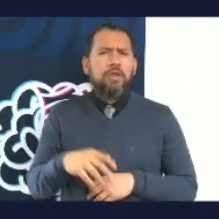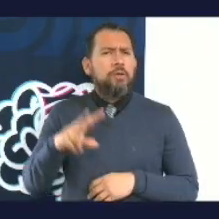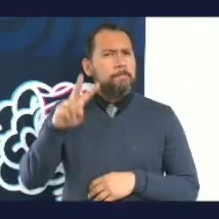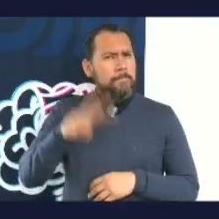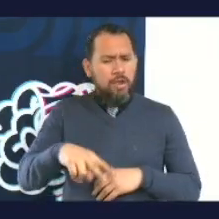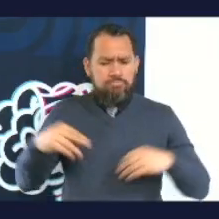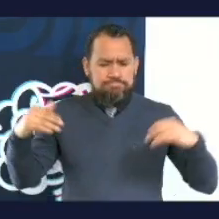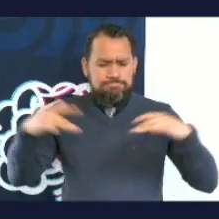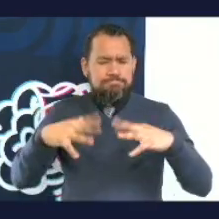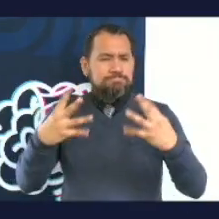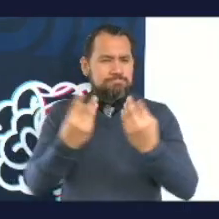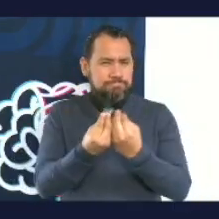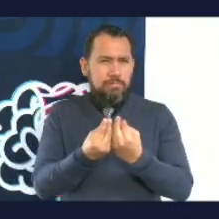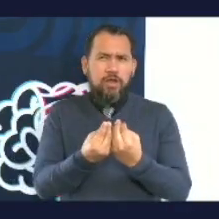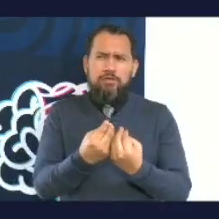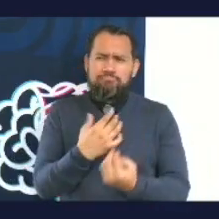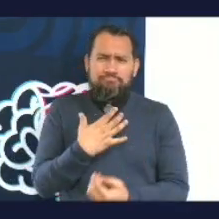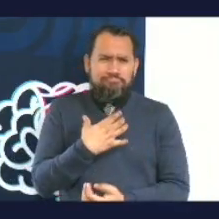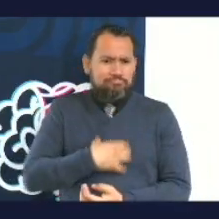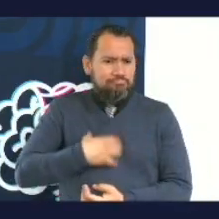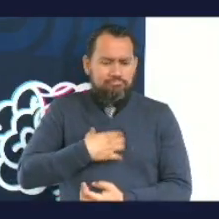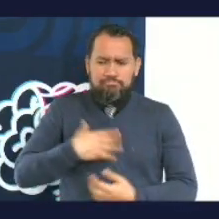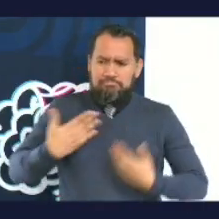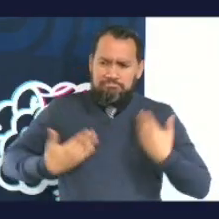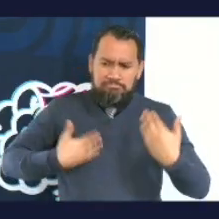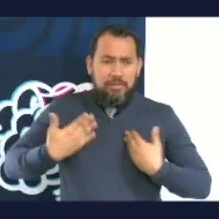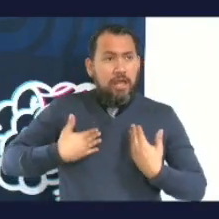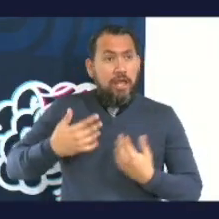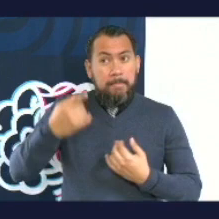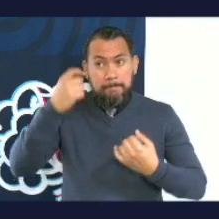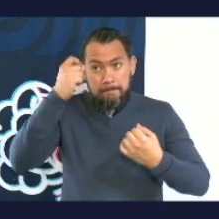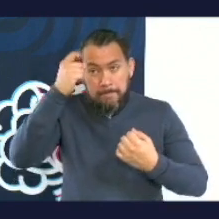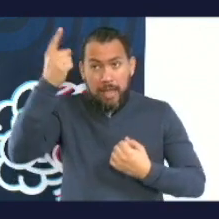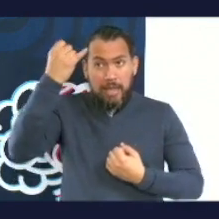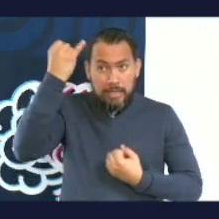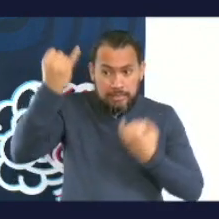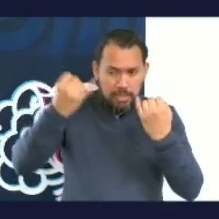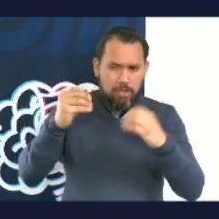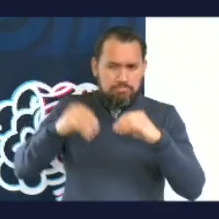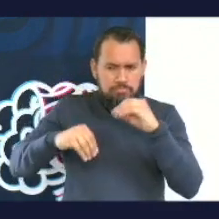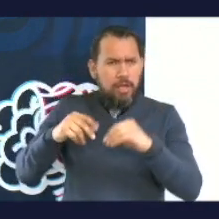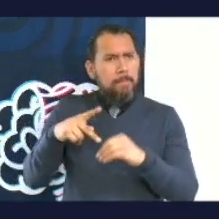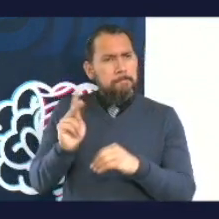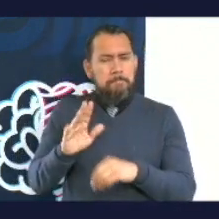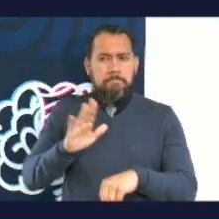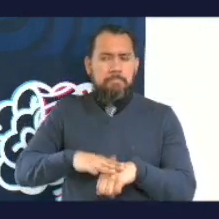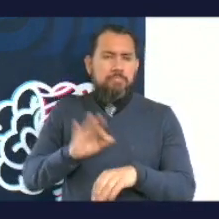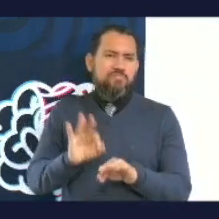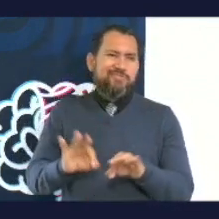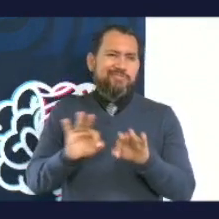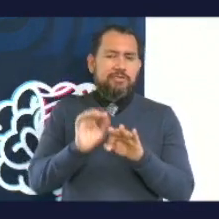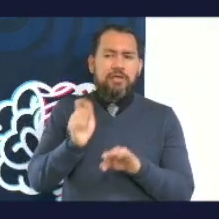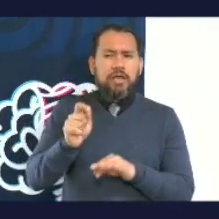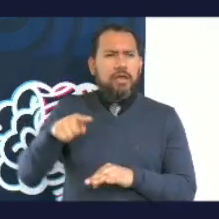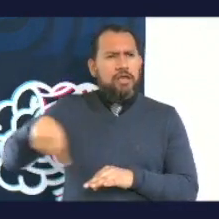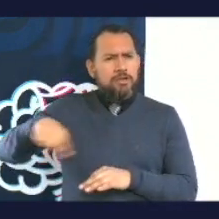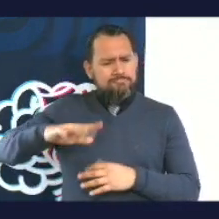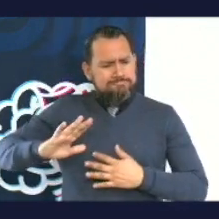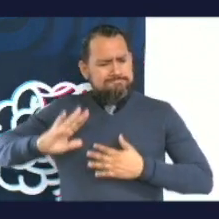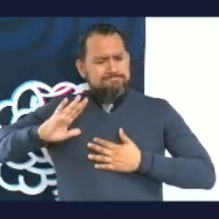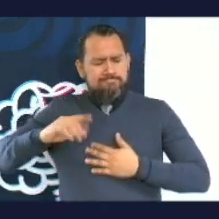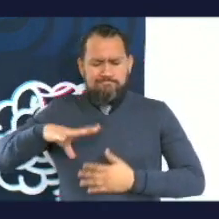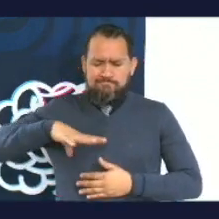nos reunimos para celebrar el talento la creatividad pero sobre todo el compromiso de las personas que desde diferentes